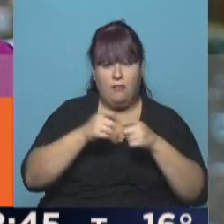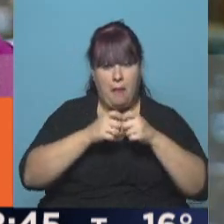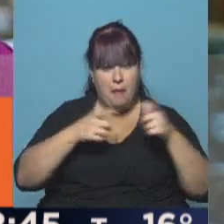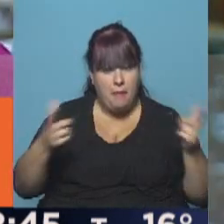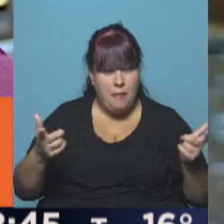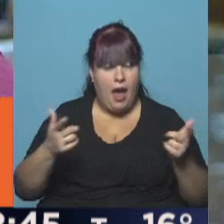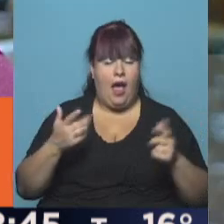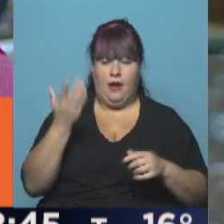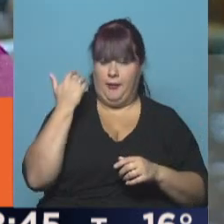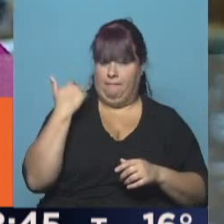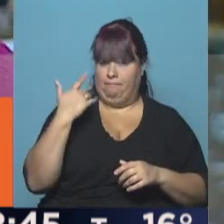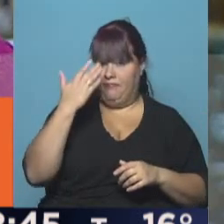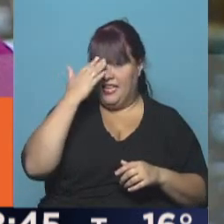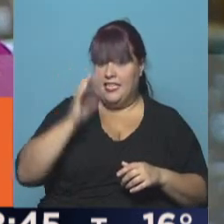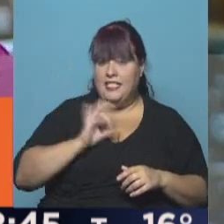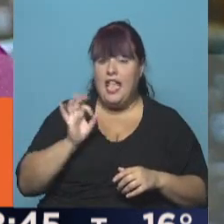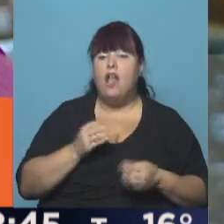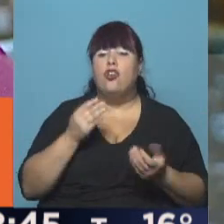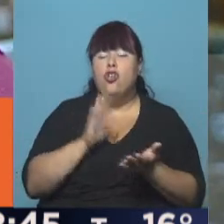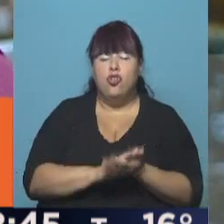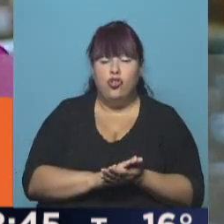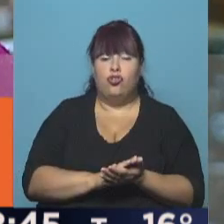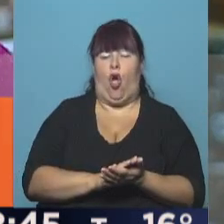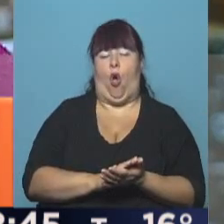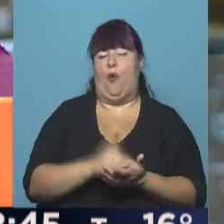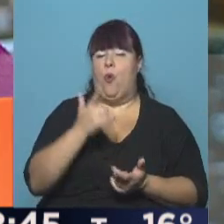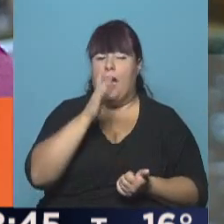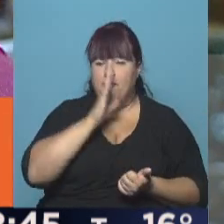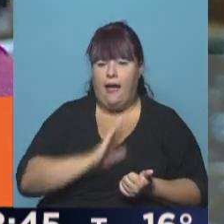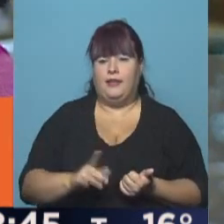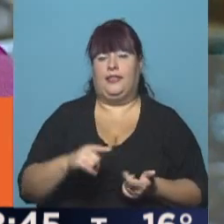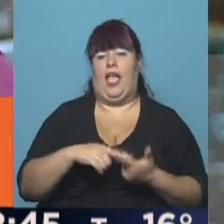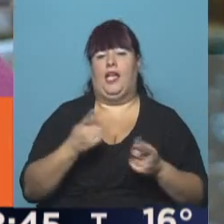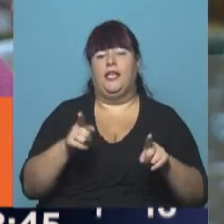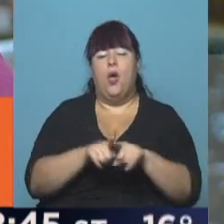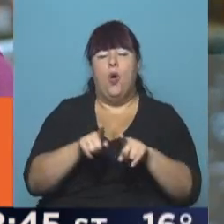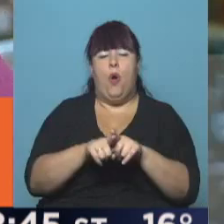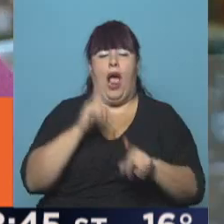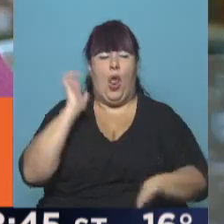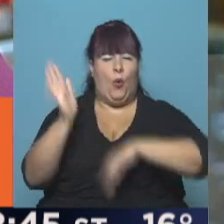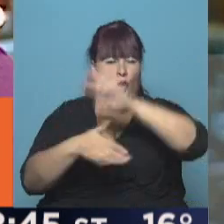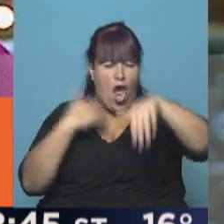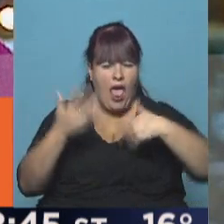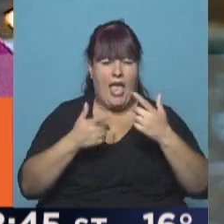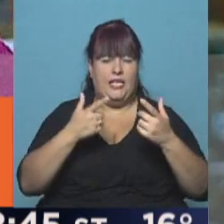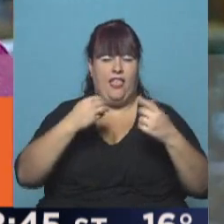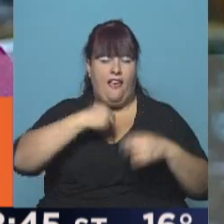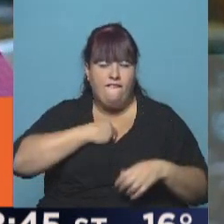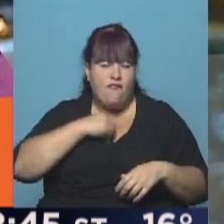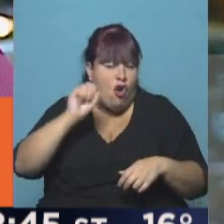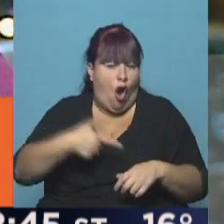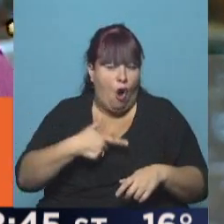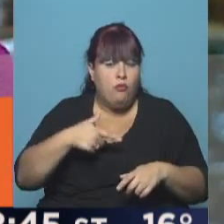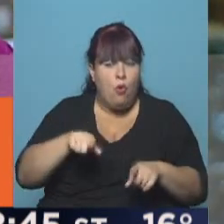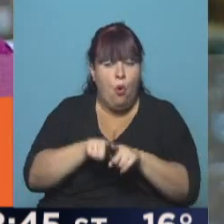creciente en los últimos 15 años que tiene que ver con la intolerancia, con la violencia del hincha común, que